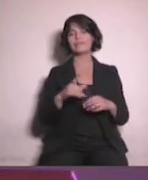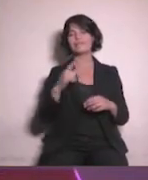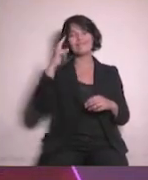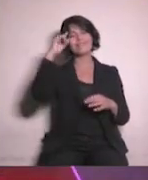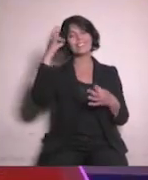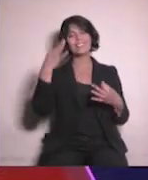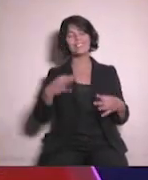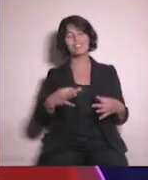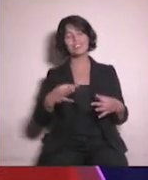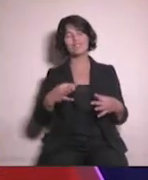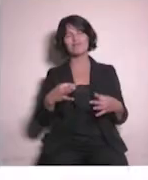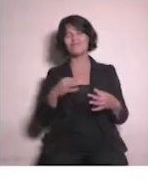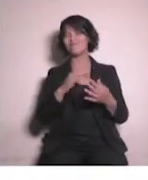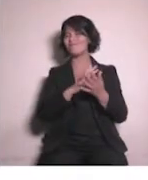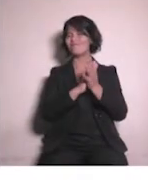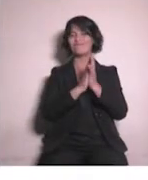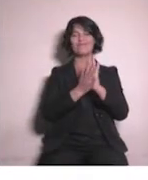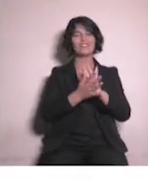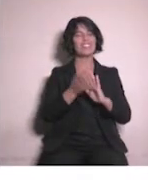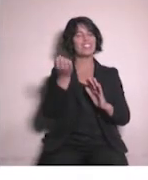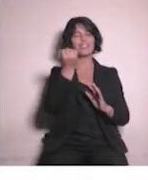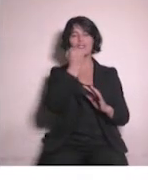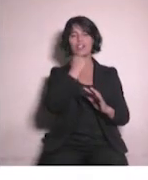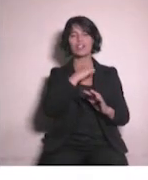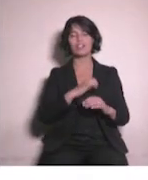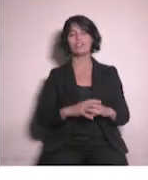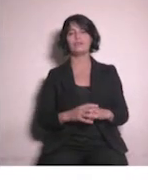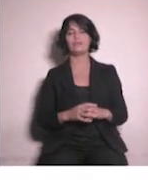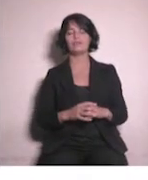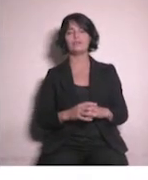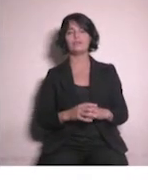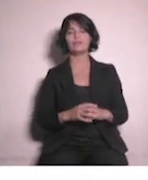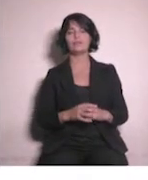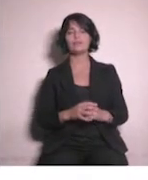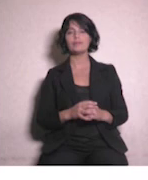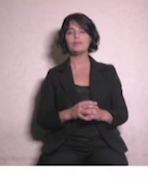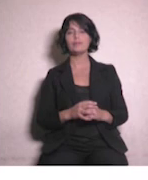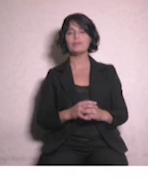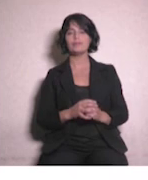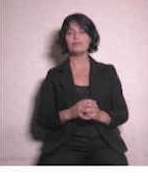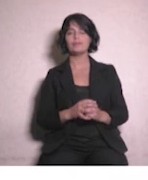decisión totalmente equivocada.